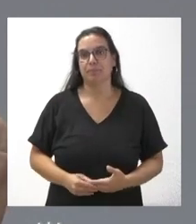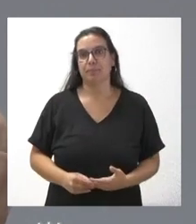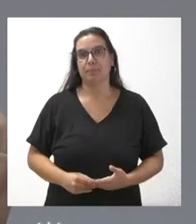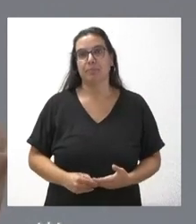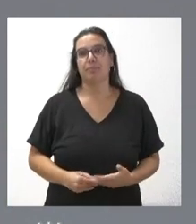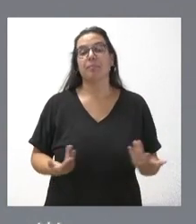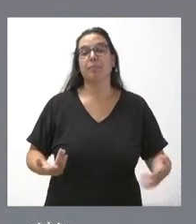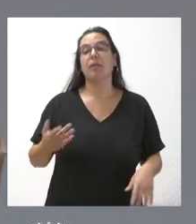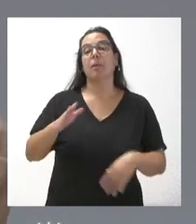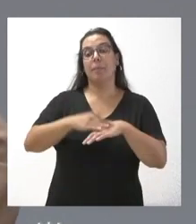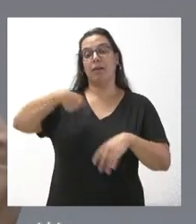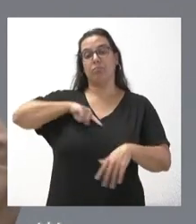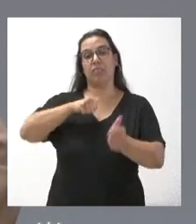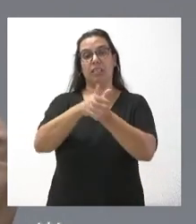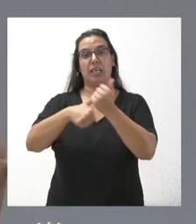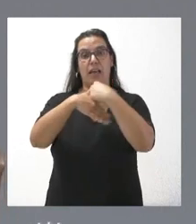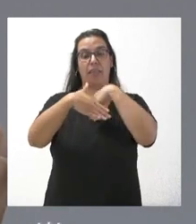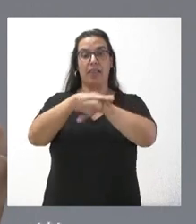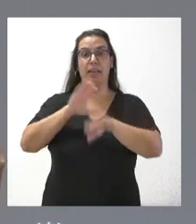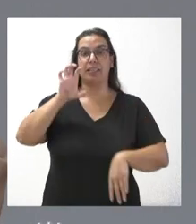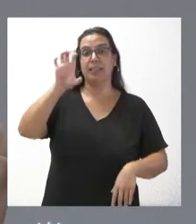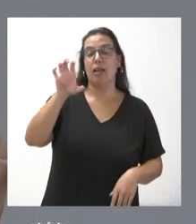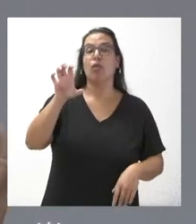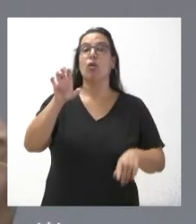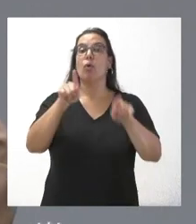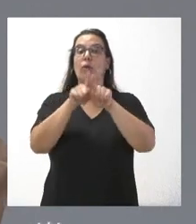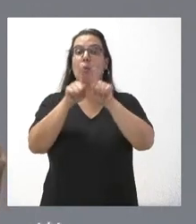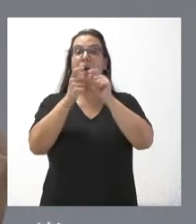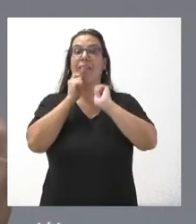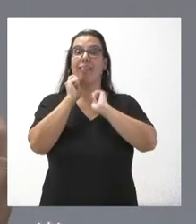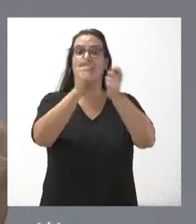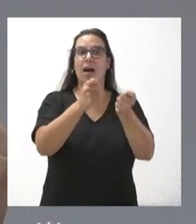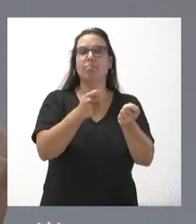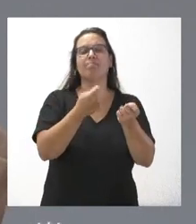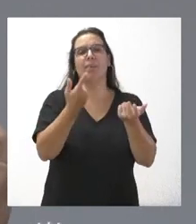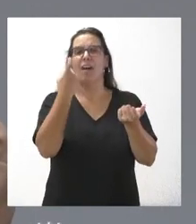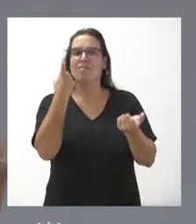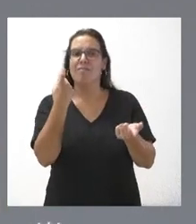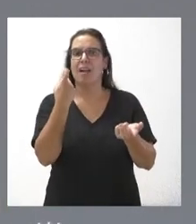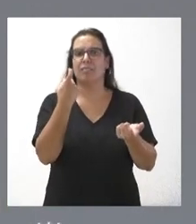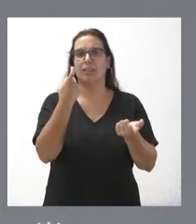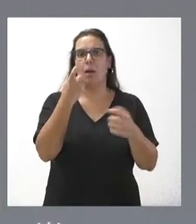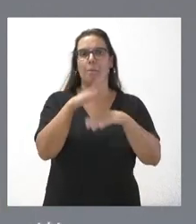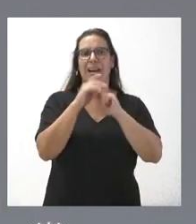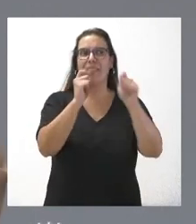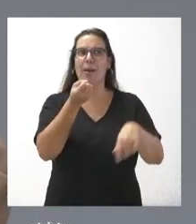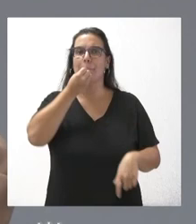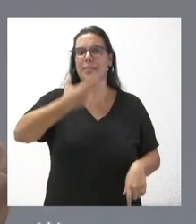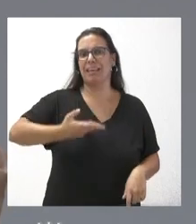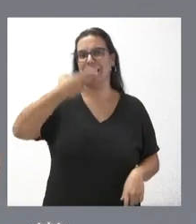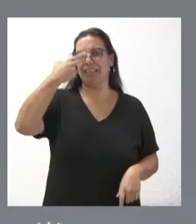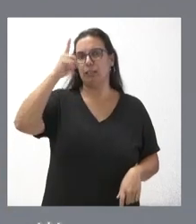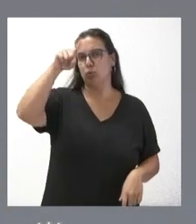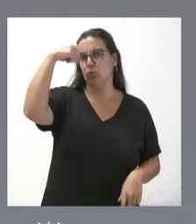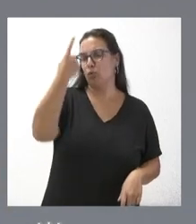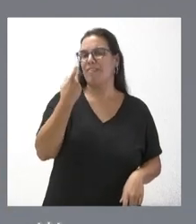Para esta Secretaría de Estado, la declaración de incoación carece de algunos principios esenciales en una declaración de bien de interés cultural, como son